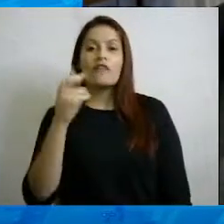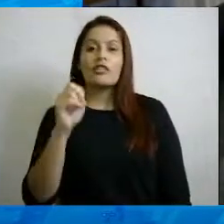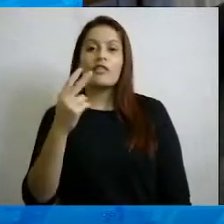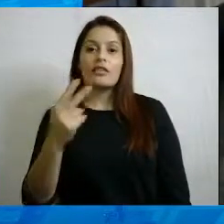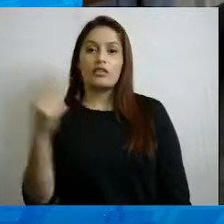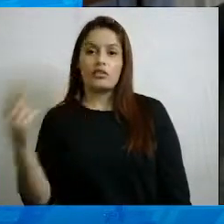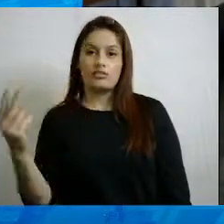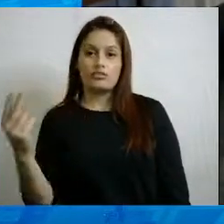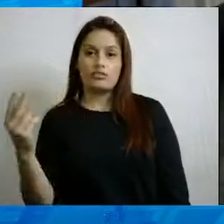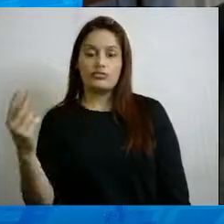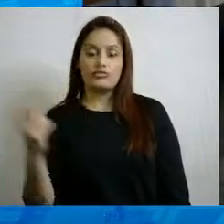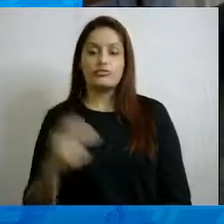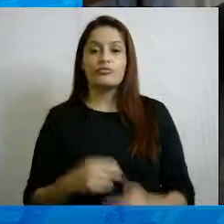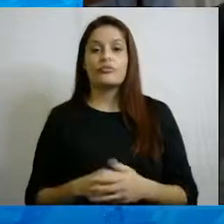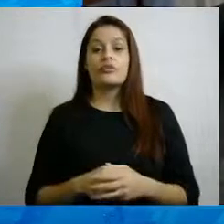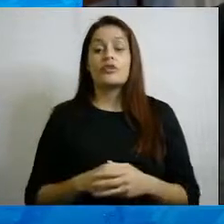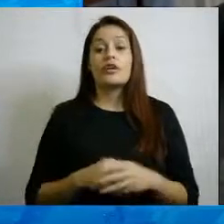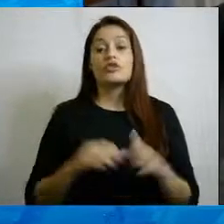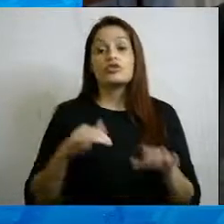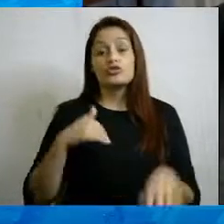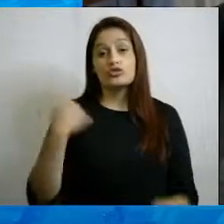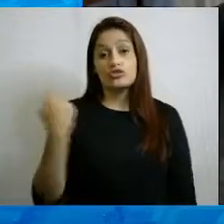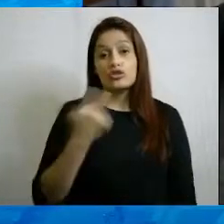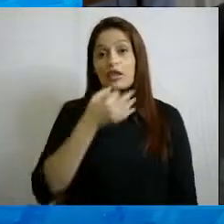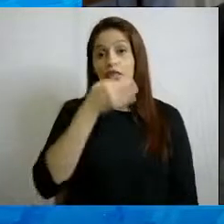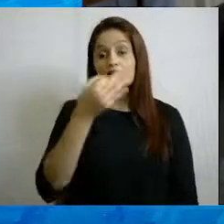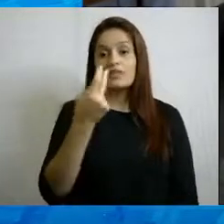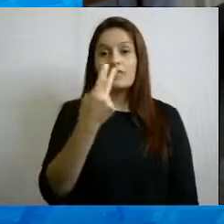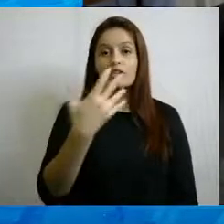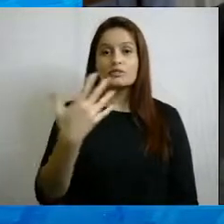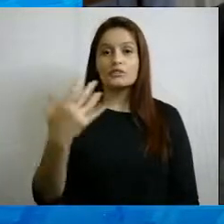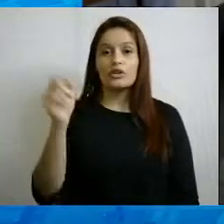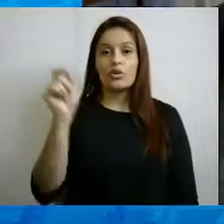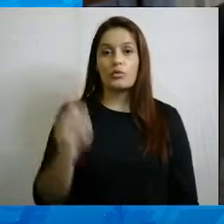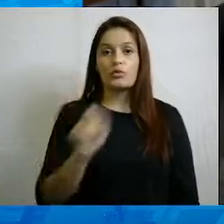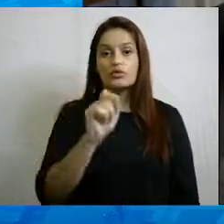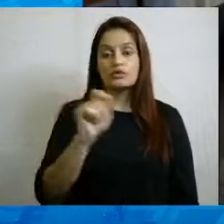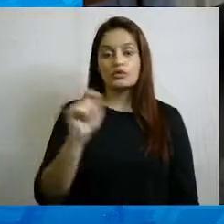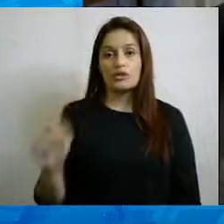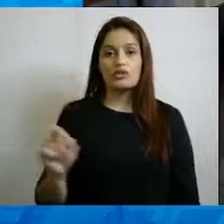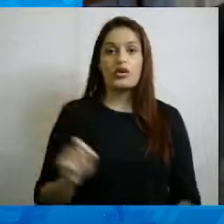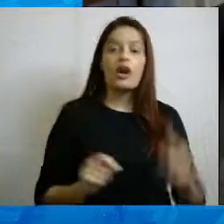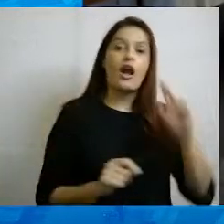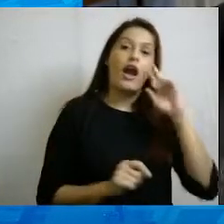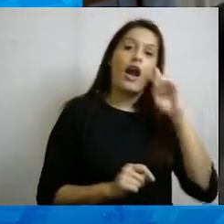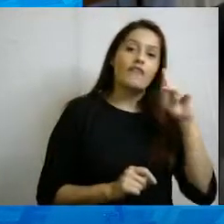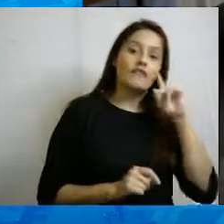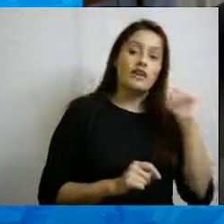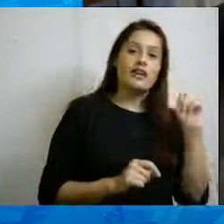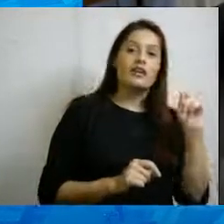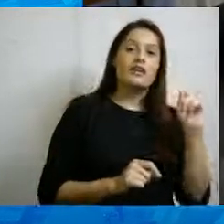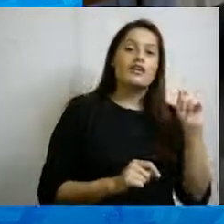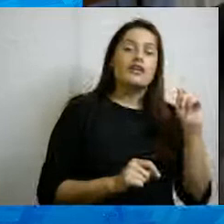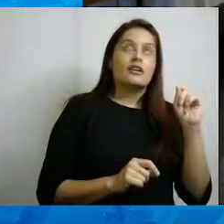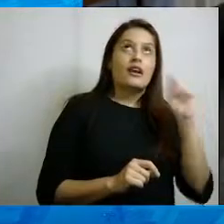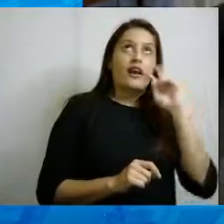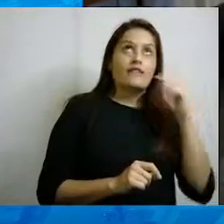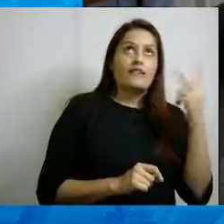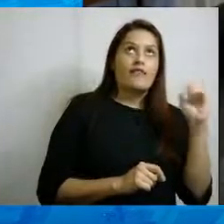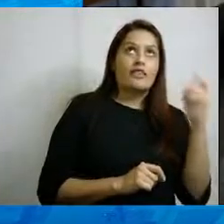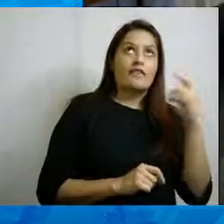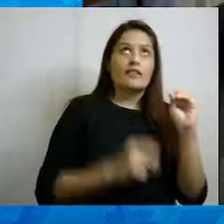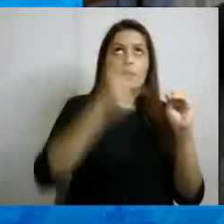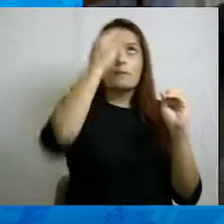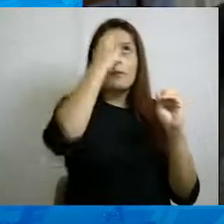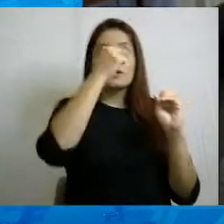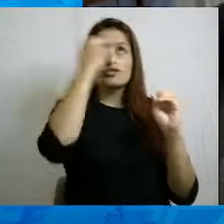2022. Por tanto, con esa propuesta que habíamos hecho del 25% entre abril 2020 y marzo 2021, la deuda total,